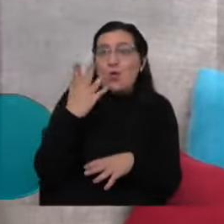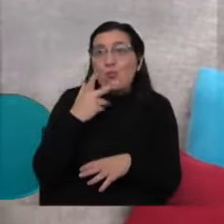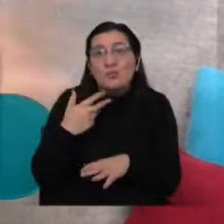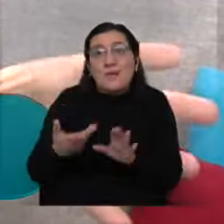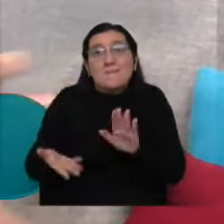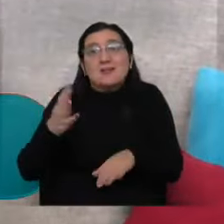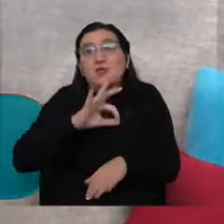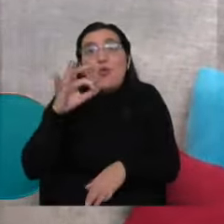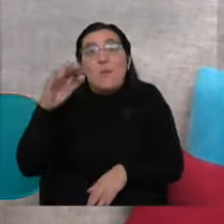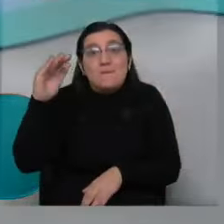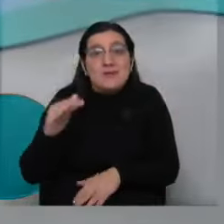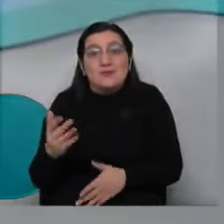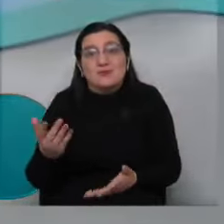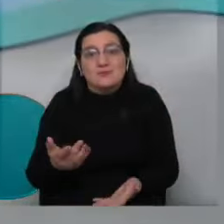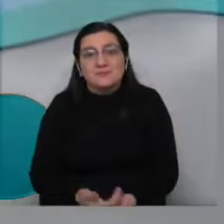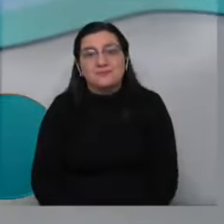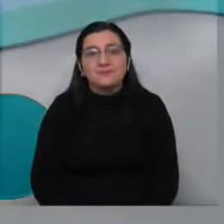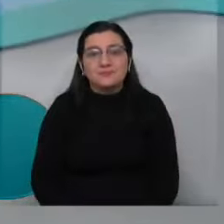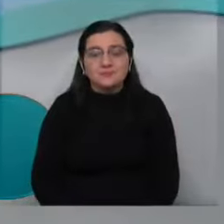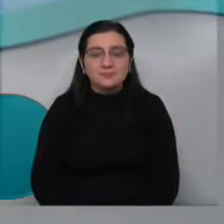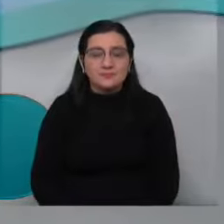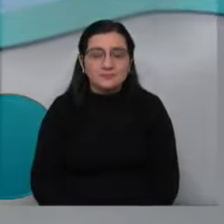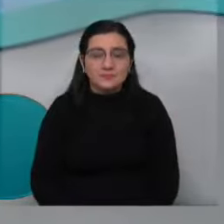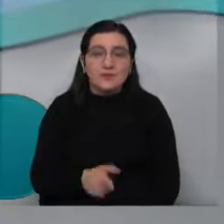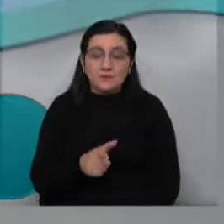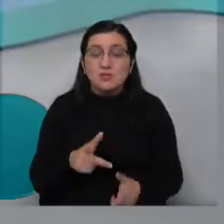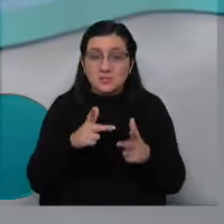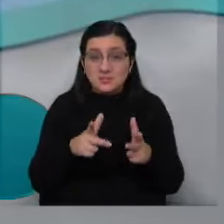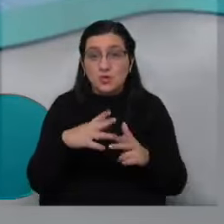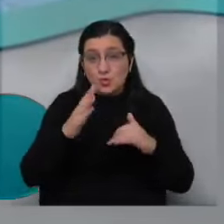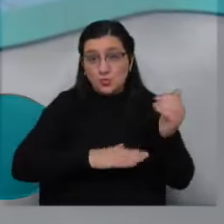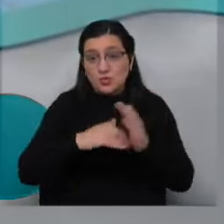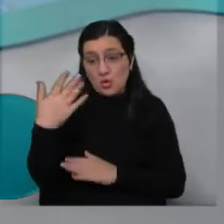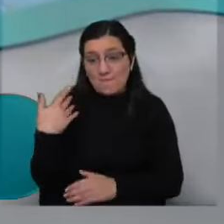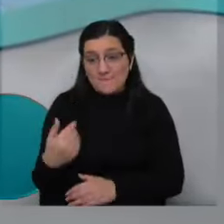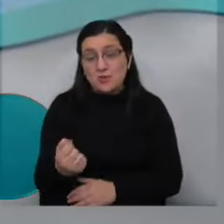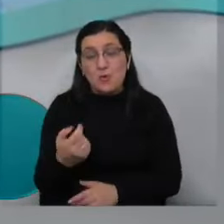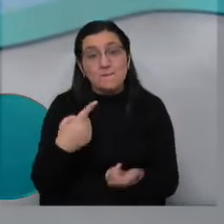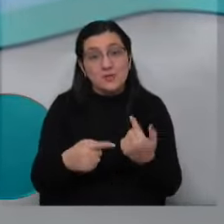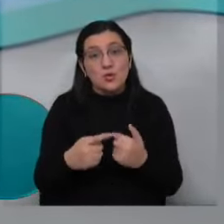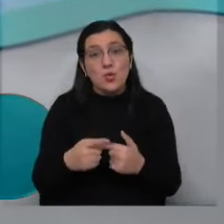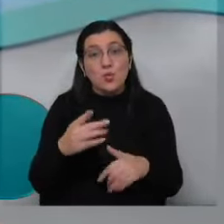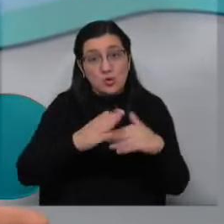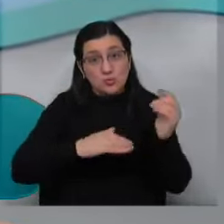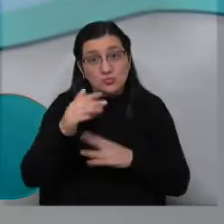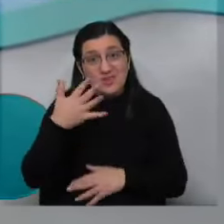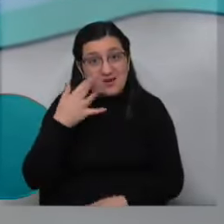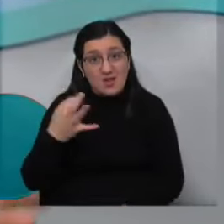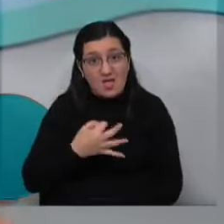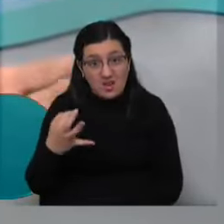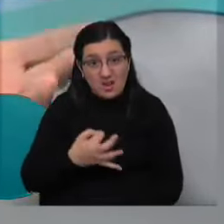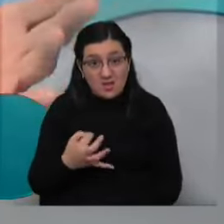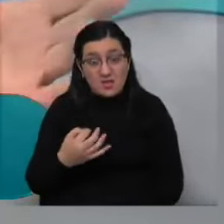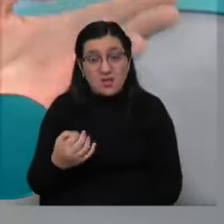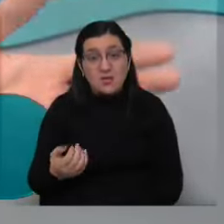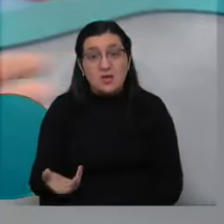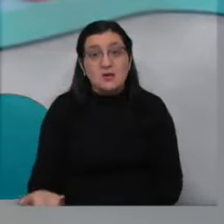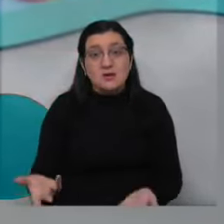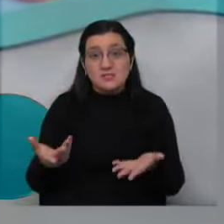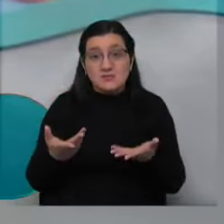gusta menos vos decí construyendo construyendo un mito pero pero hubo una construcción o sea fue real recibió